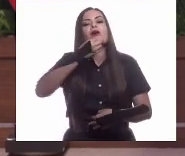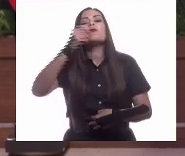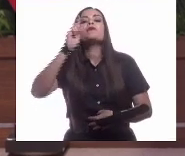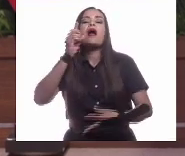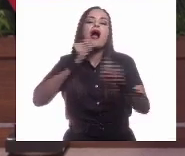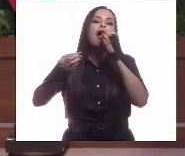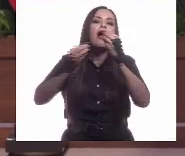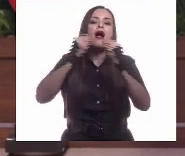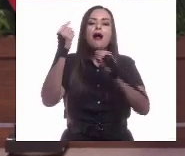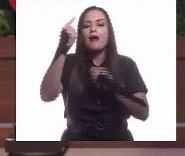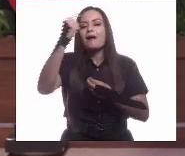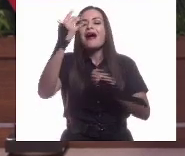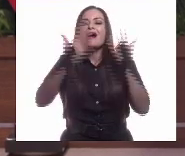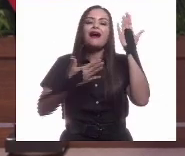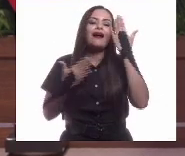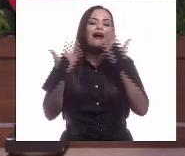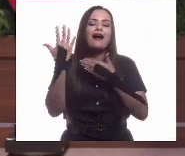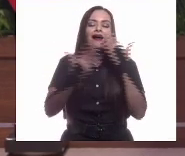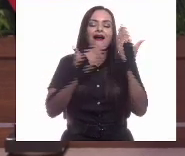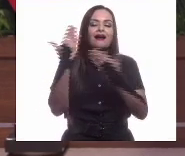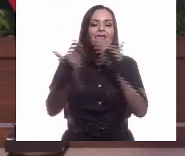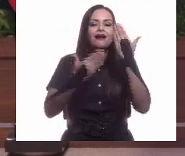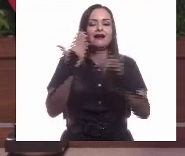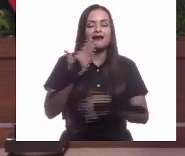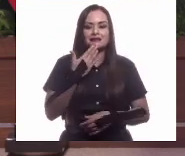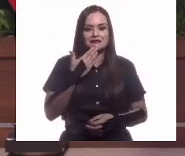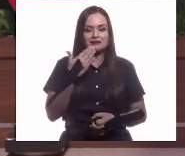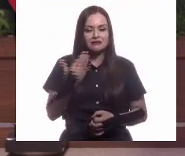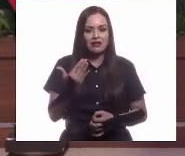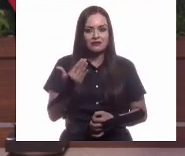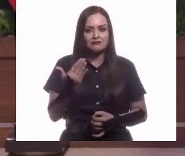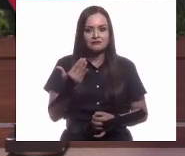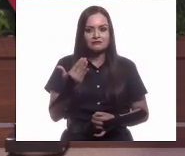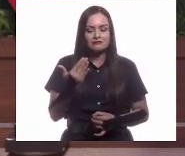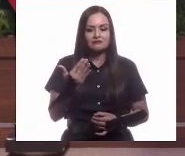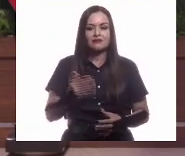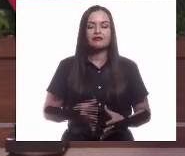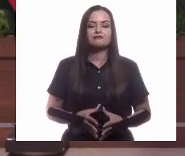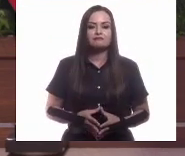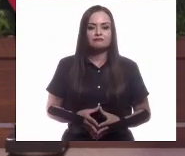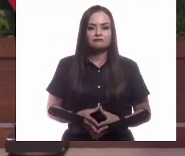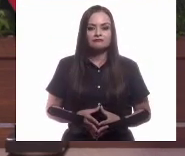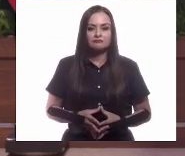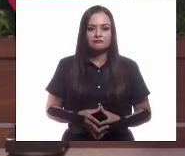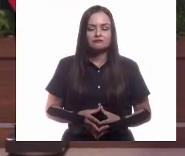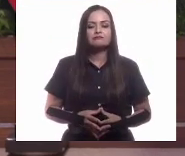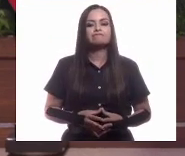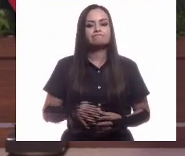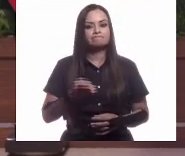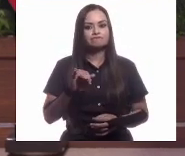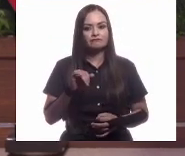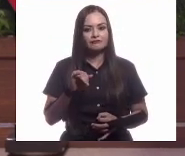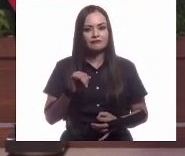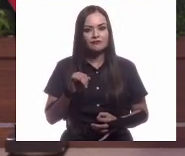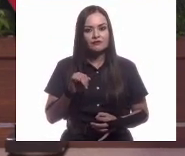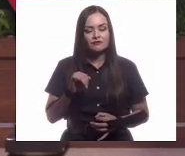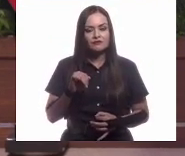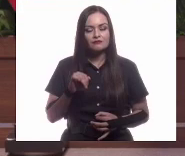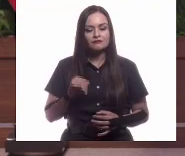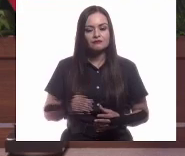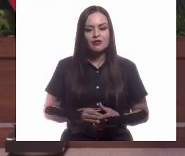La alimentación nutritiva y suficiente no es solo un imperativo de gobierno, es además nuestra convicción